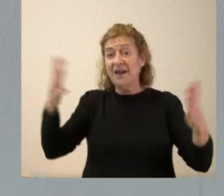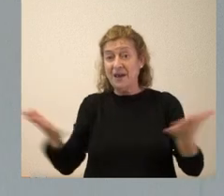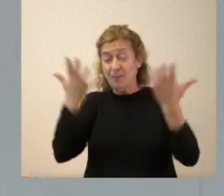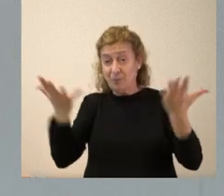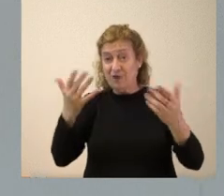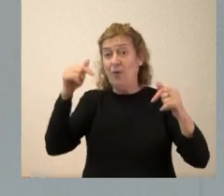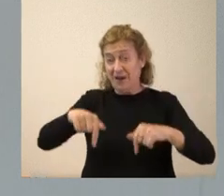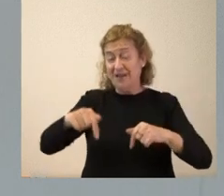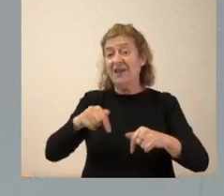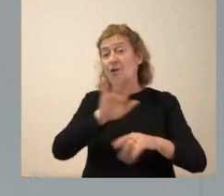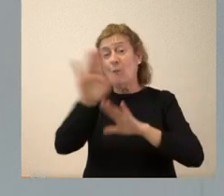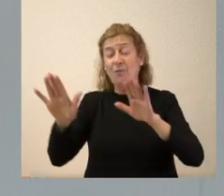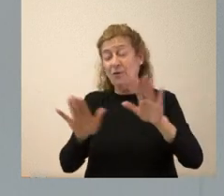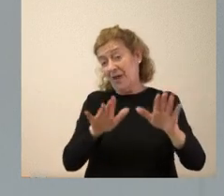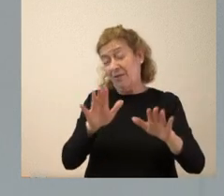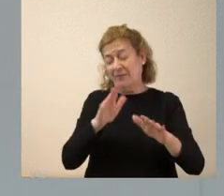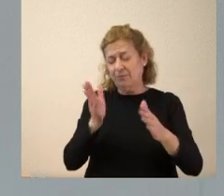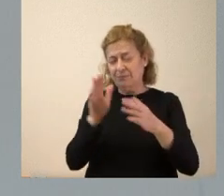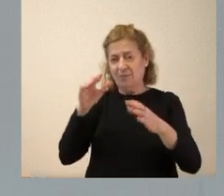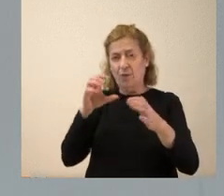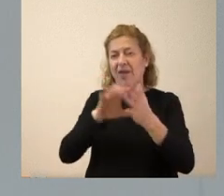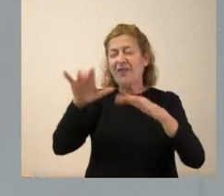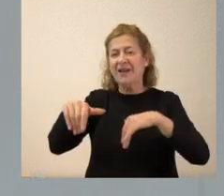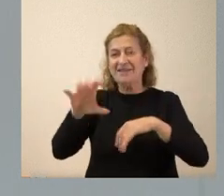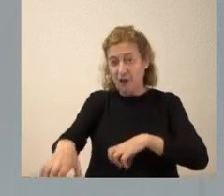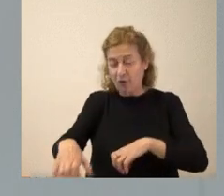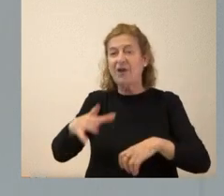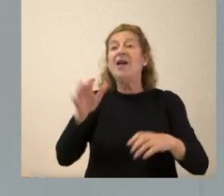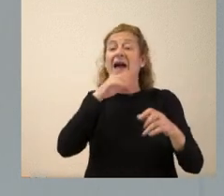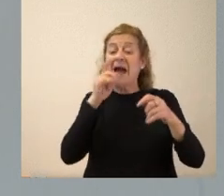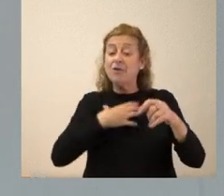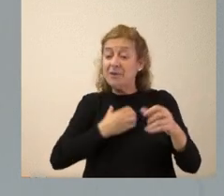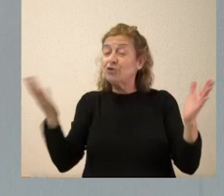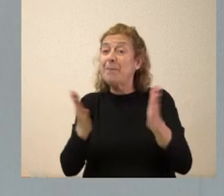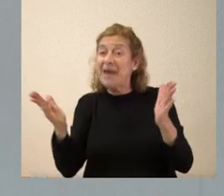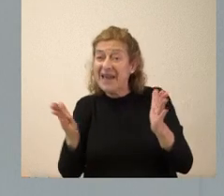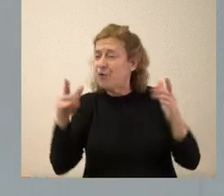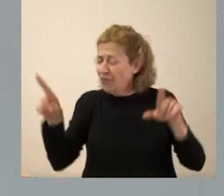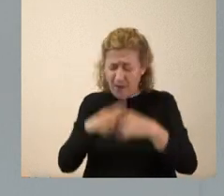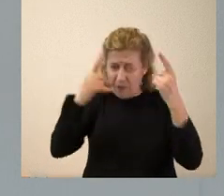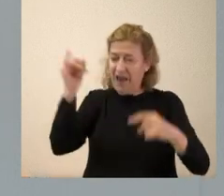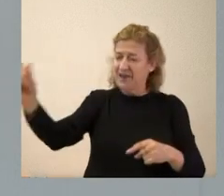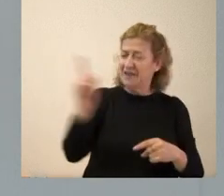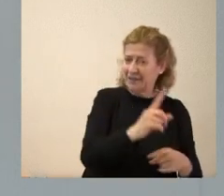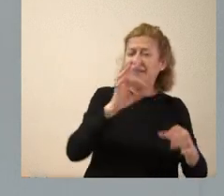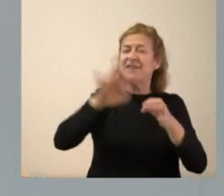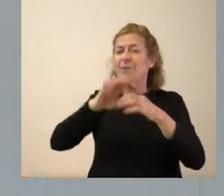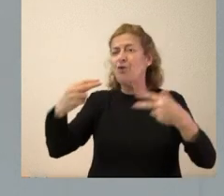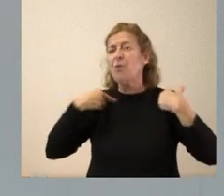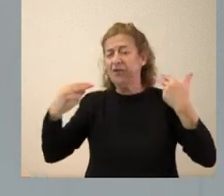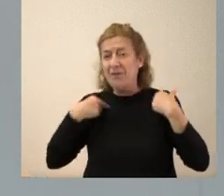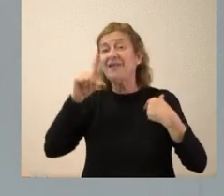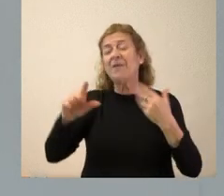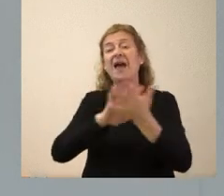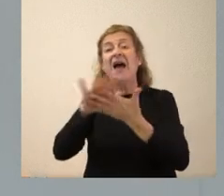Autónoma para que los ayuntamientos por pequeños que tengan tengan ese servicio municipal que estamos hablando en el ámbito también de la